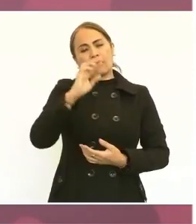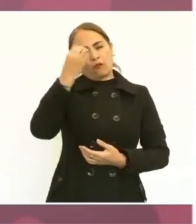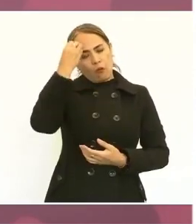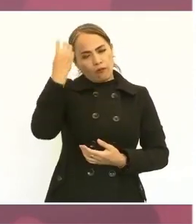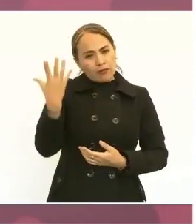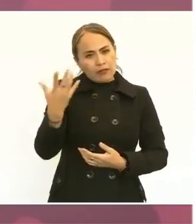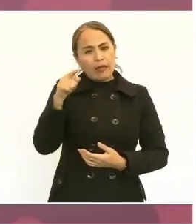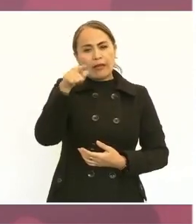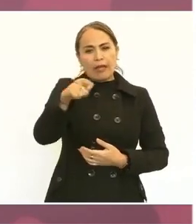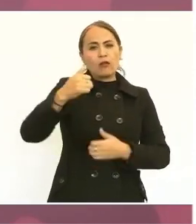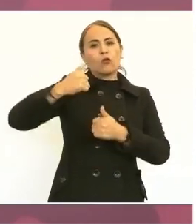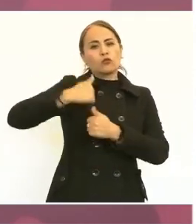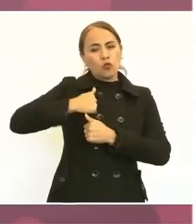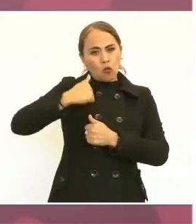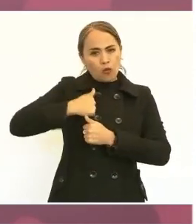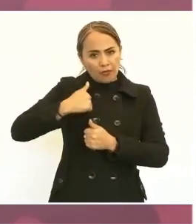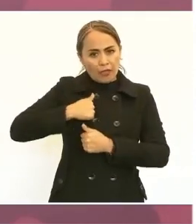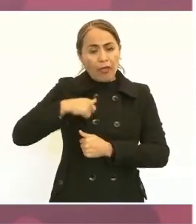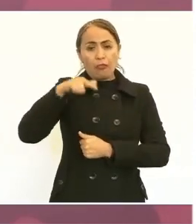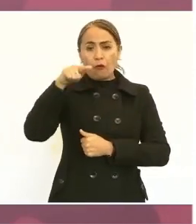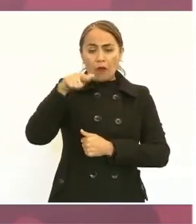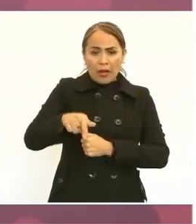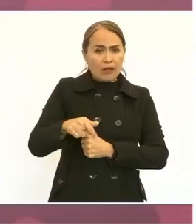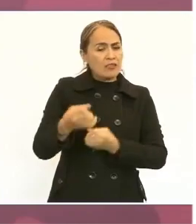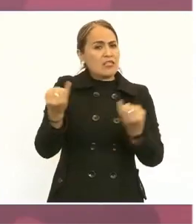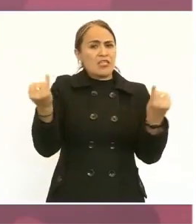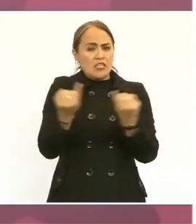el soldado, es pueblo